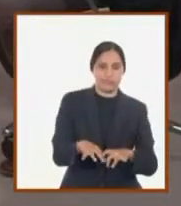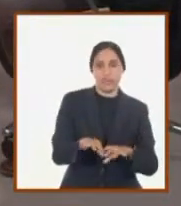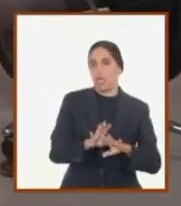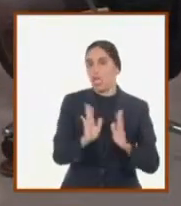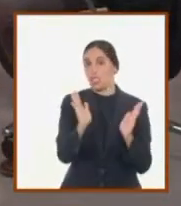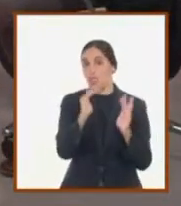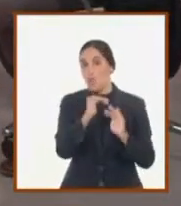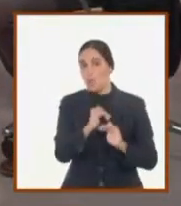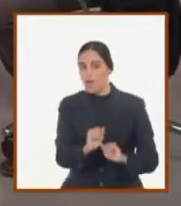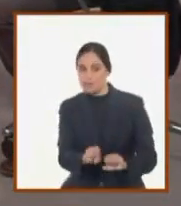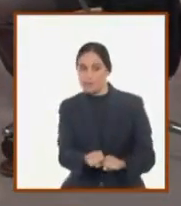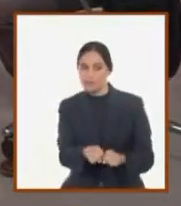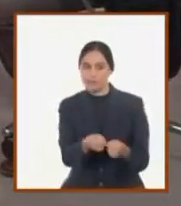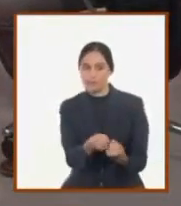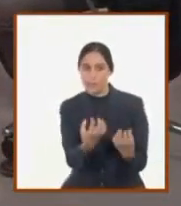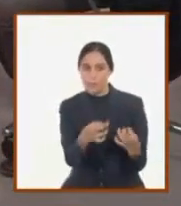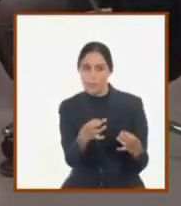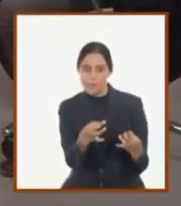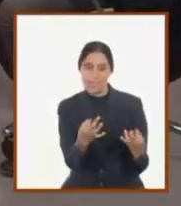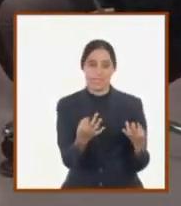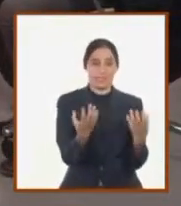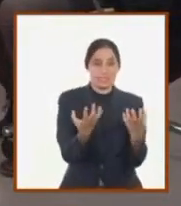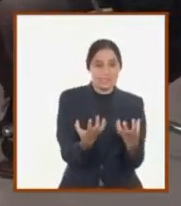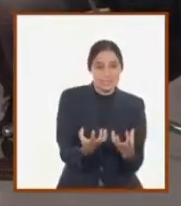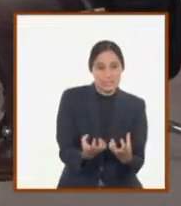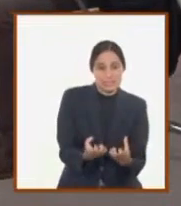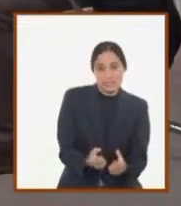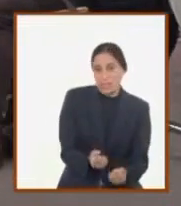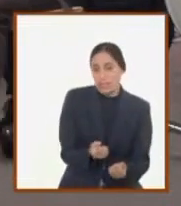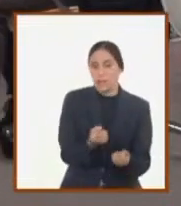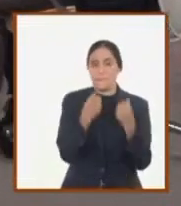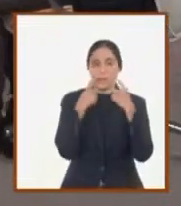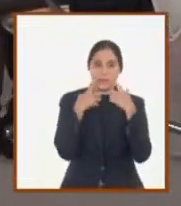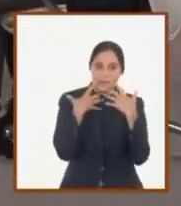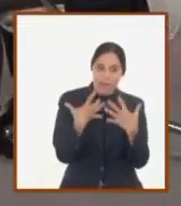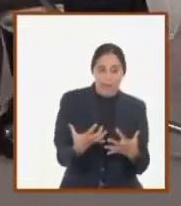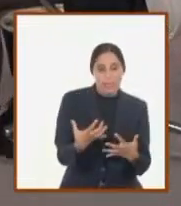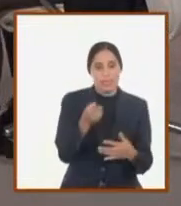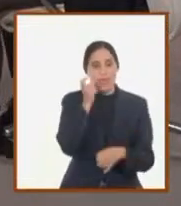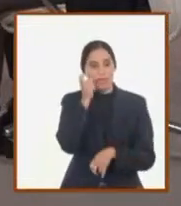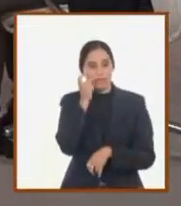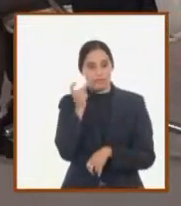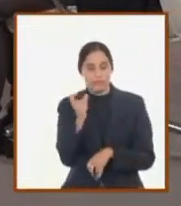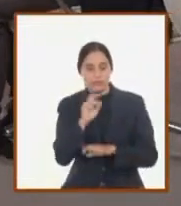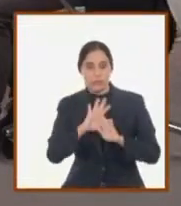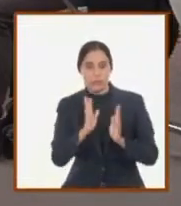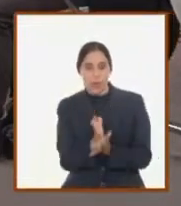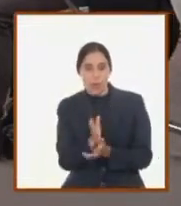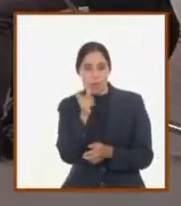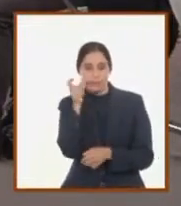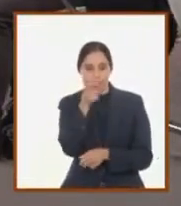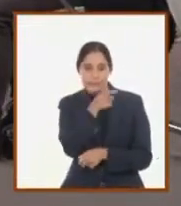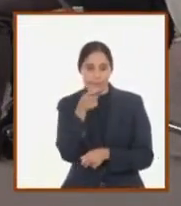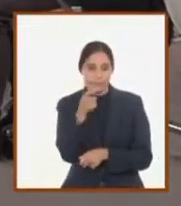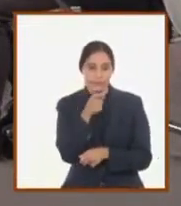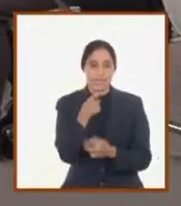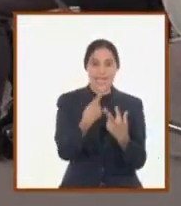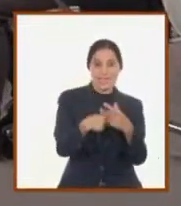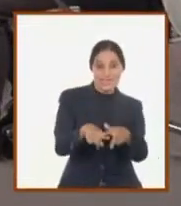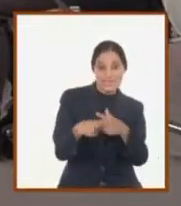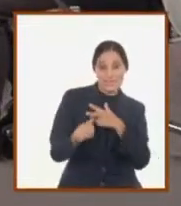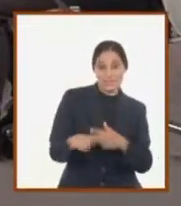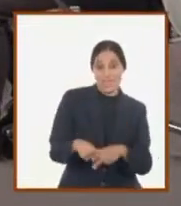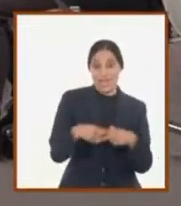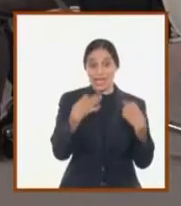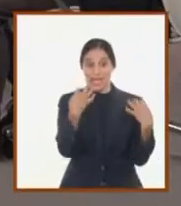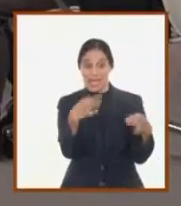adecuada Los que son los encargados de alertar cuando no es la adecuada y ver qué medidas se van a tomar y de restaurar entonces entonces cada una o